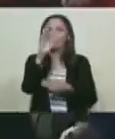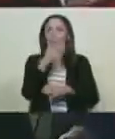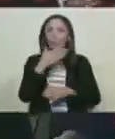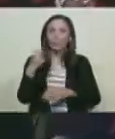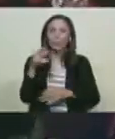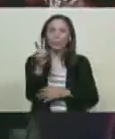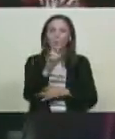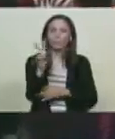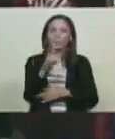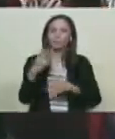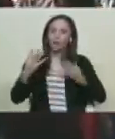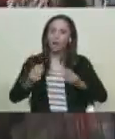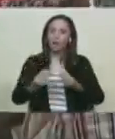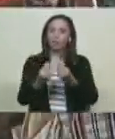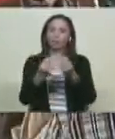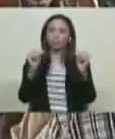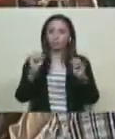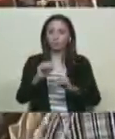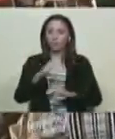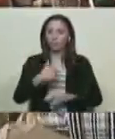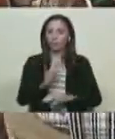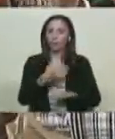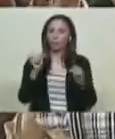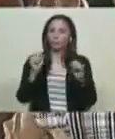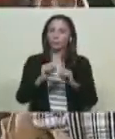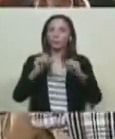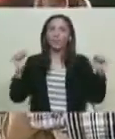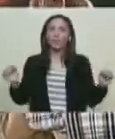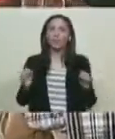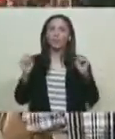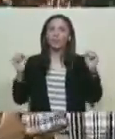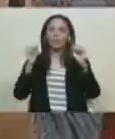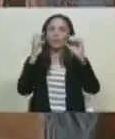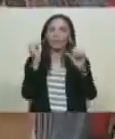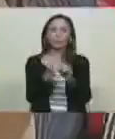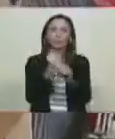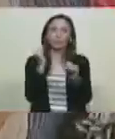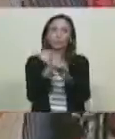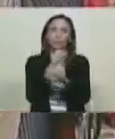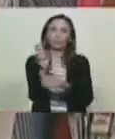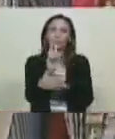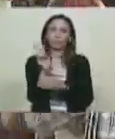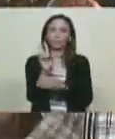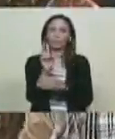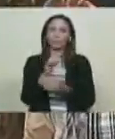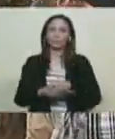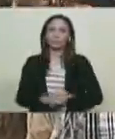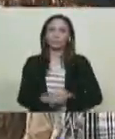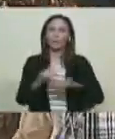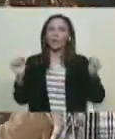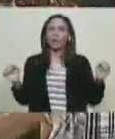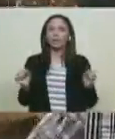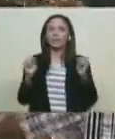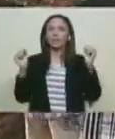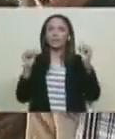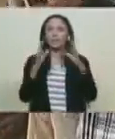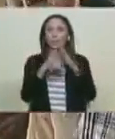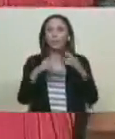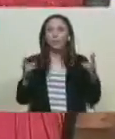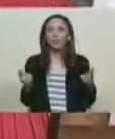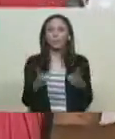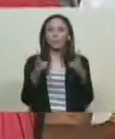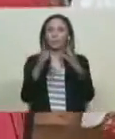Venezuela. Juntos podemos más. ¡Que viva la clase obrera de Venezuela! ¡Que viva la victoria electoral de este